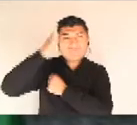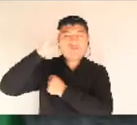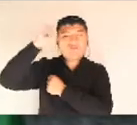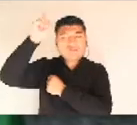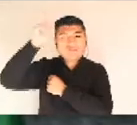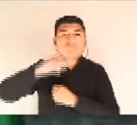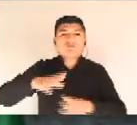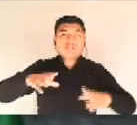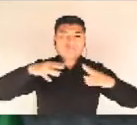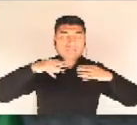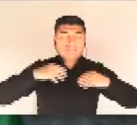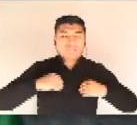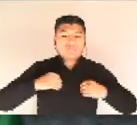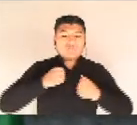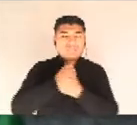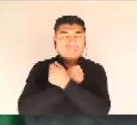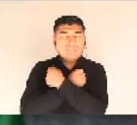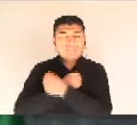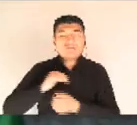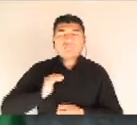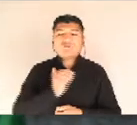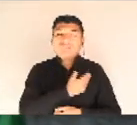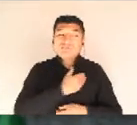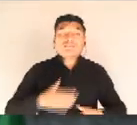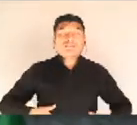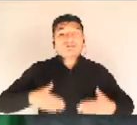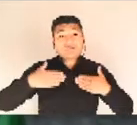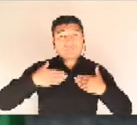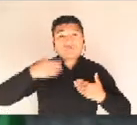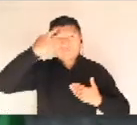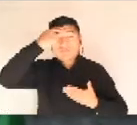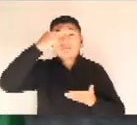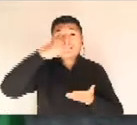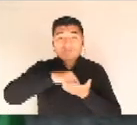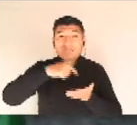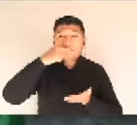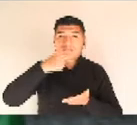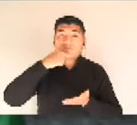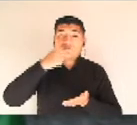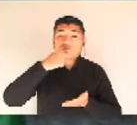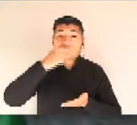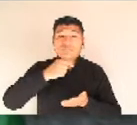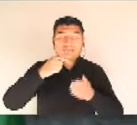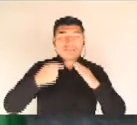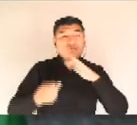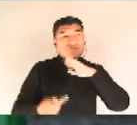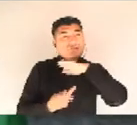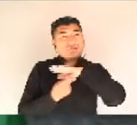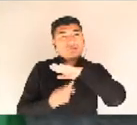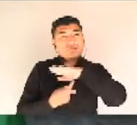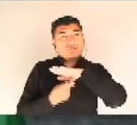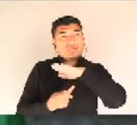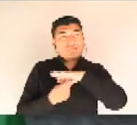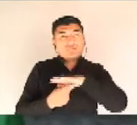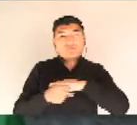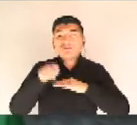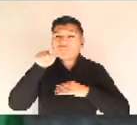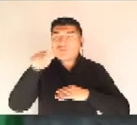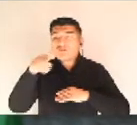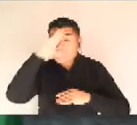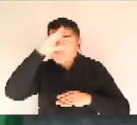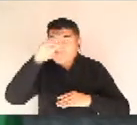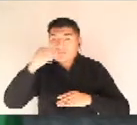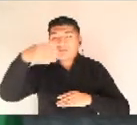recibir el amor en nuestras vidas por eso nos está diciendo el apóstol san pablo hombre de dios